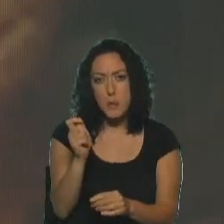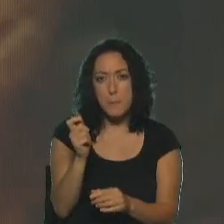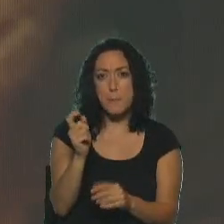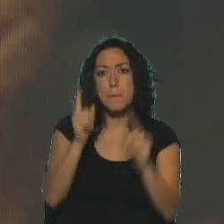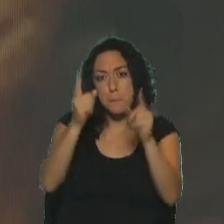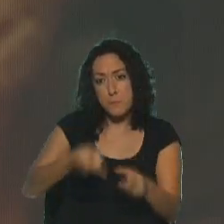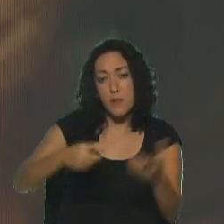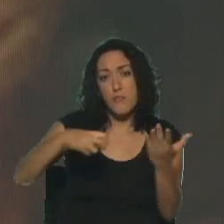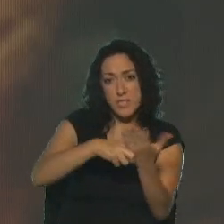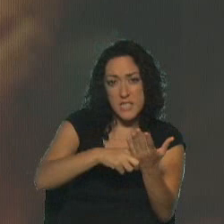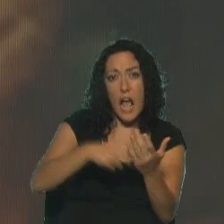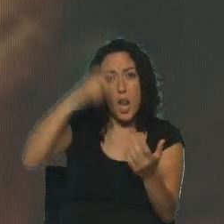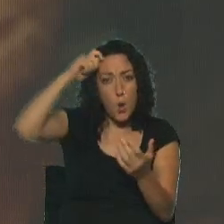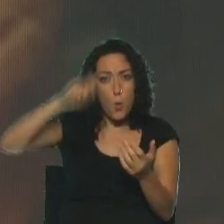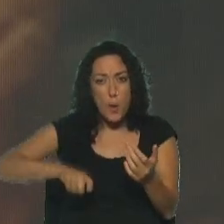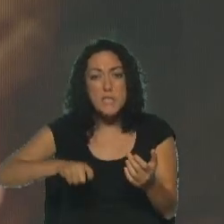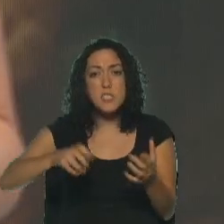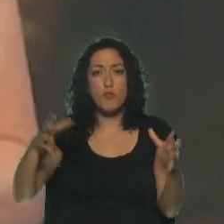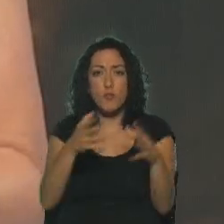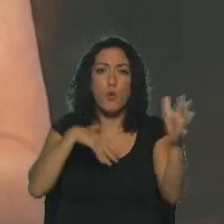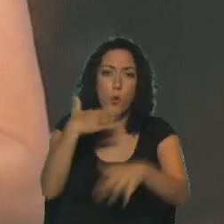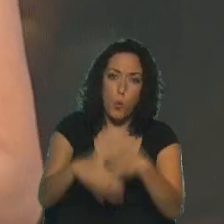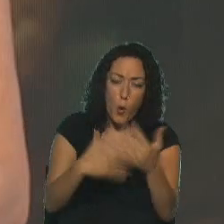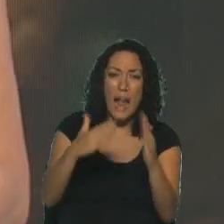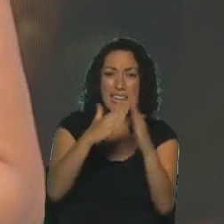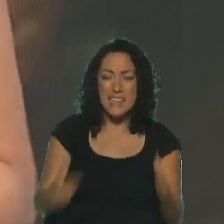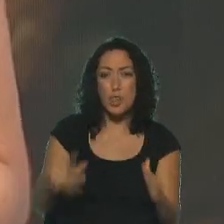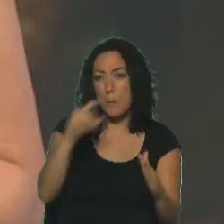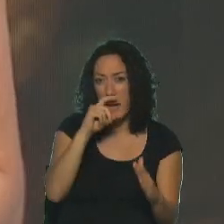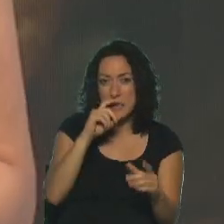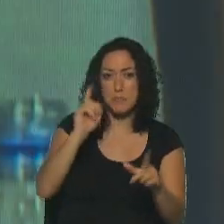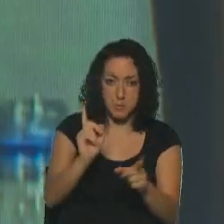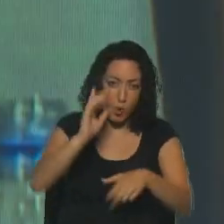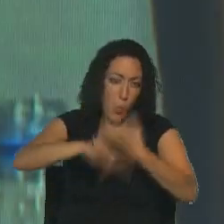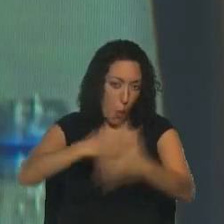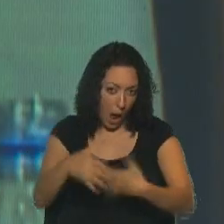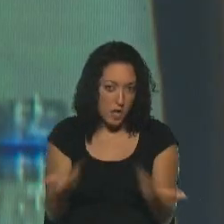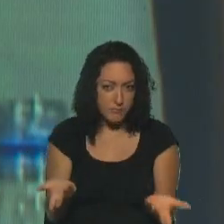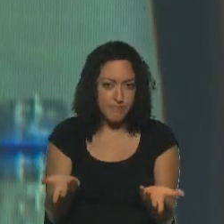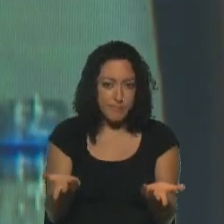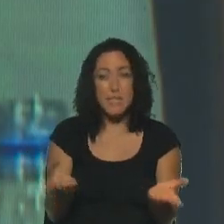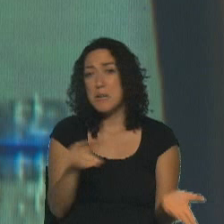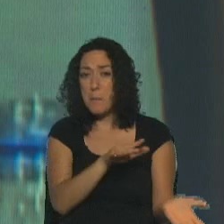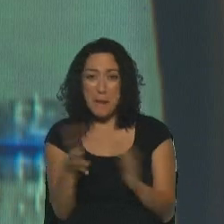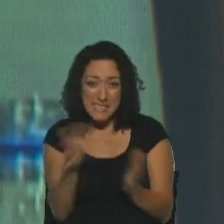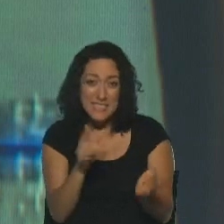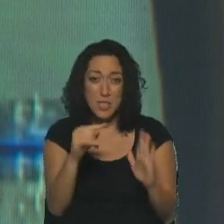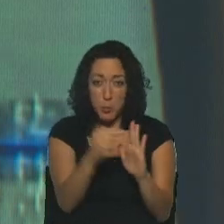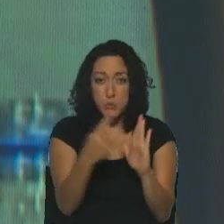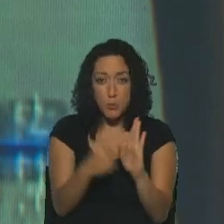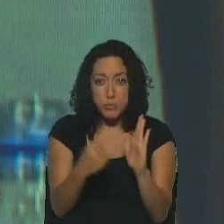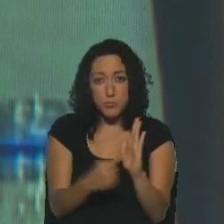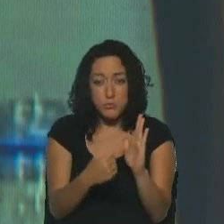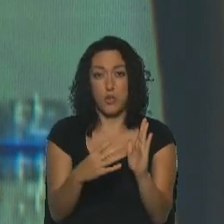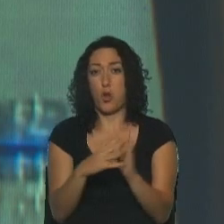del fiscal, de los jueces que jugaban al fútbol en la quinta de Mauricio Macri, ¿no? Tiene tantos puntos de similitud que parece casi un